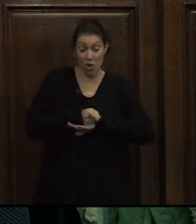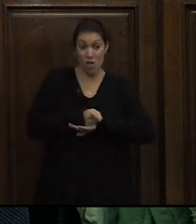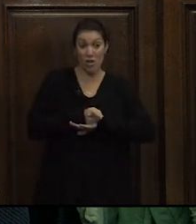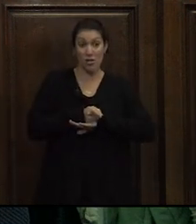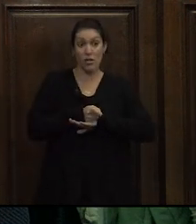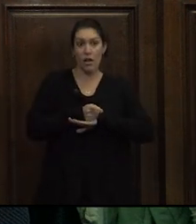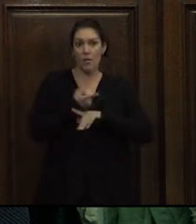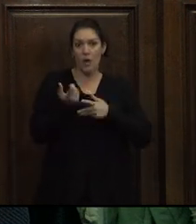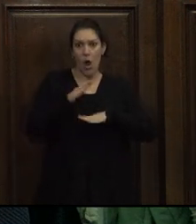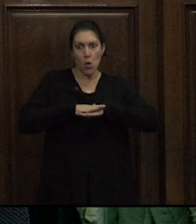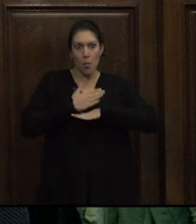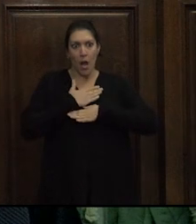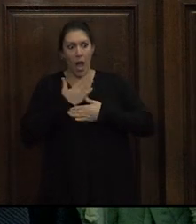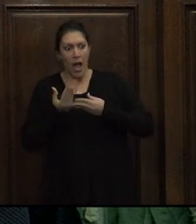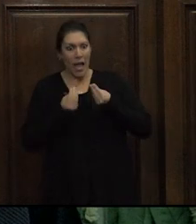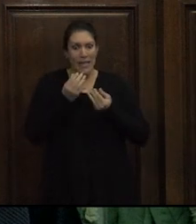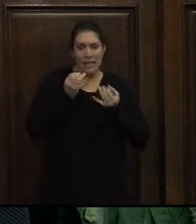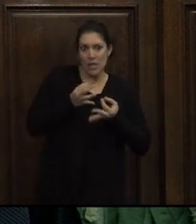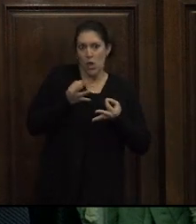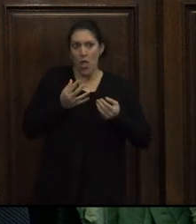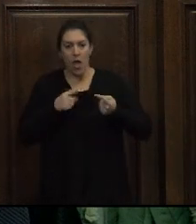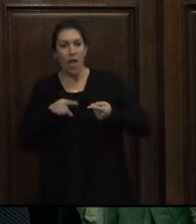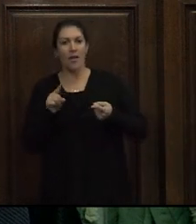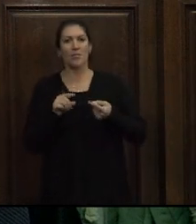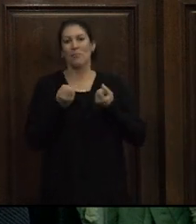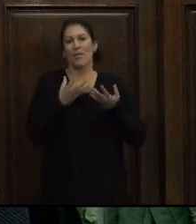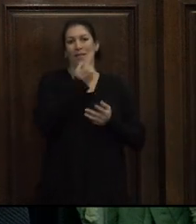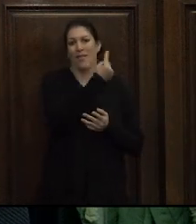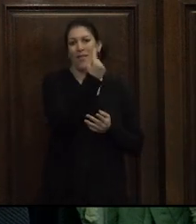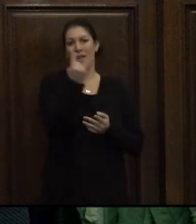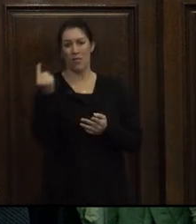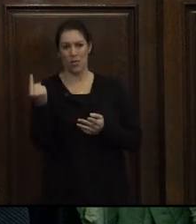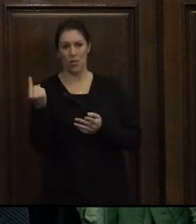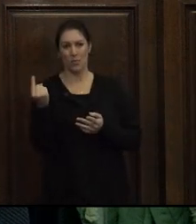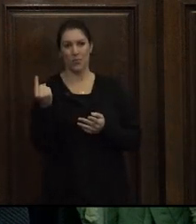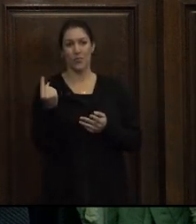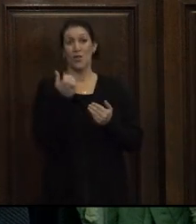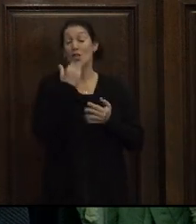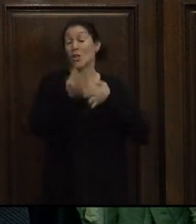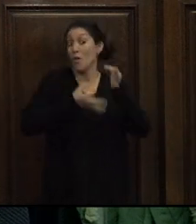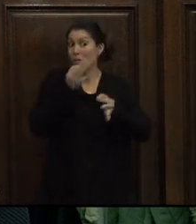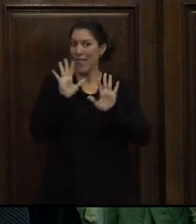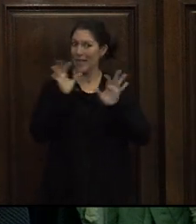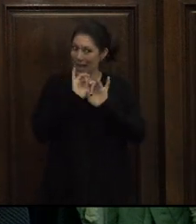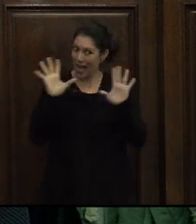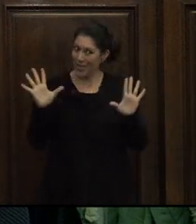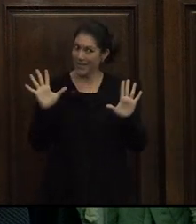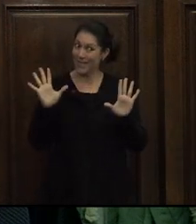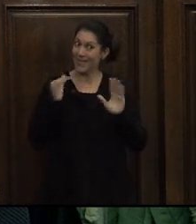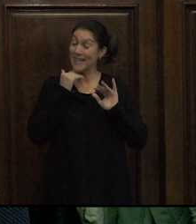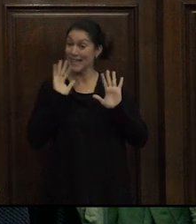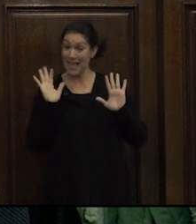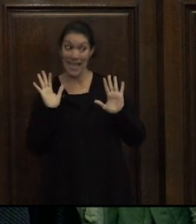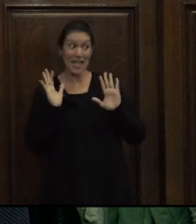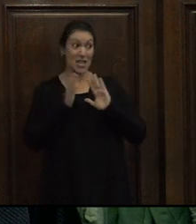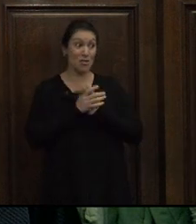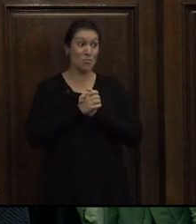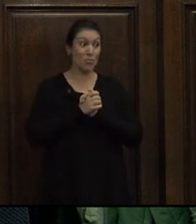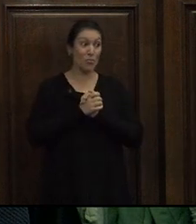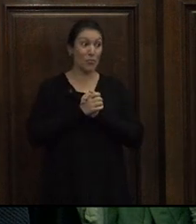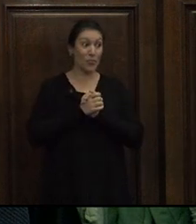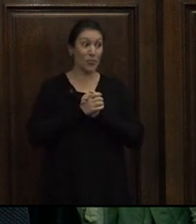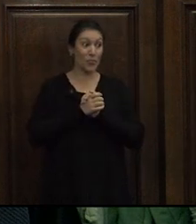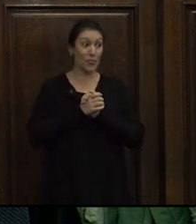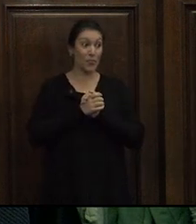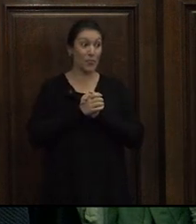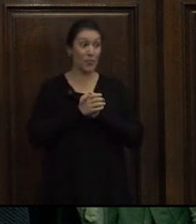culpa porque se genera como algo, ¿no? de lo individual. No sé si me estoy explicando muy bien, capaz está Mary Jane acá y es mucho